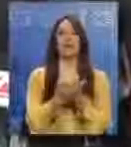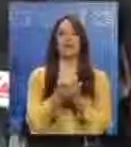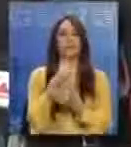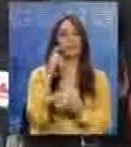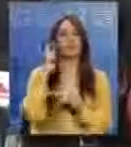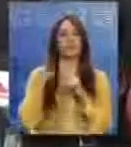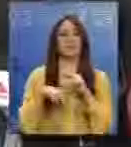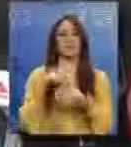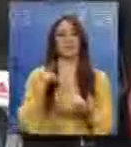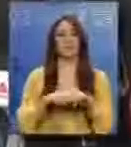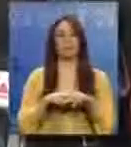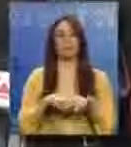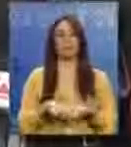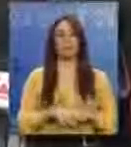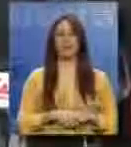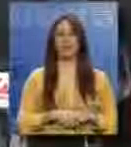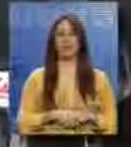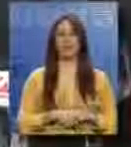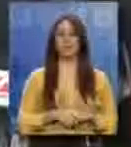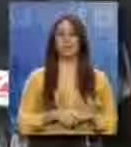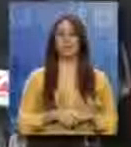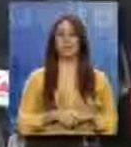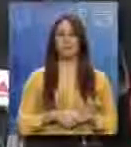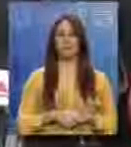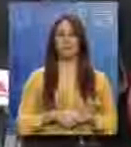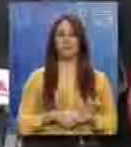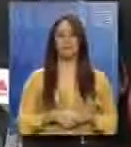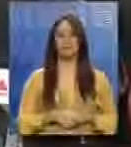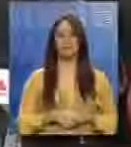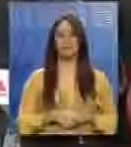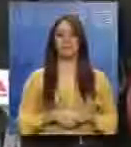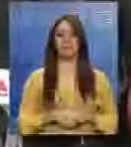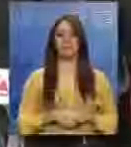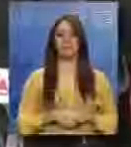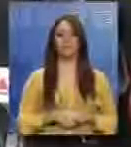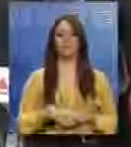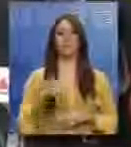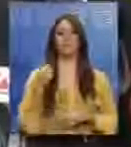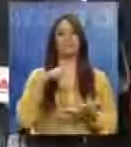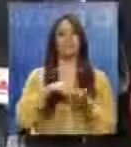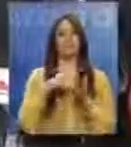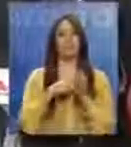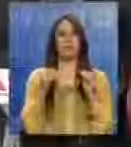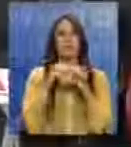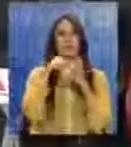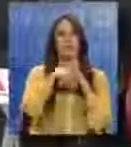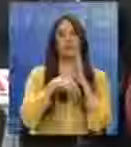nacional, evitando que se profundice su afectación.